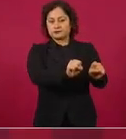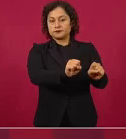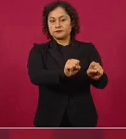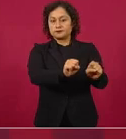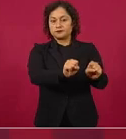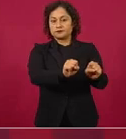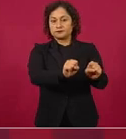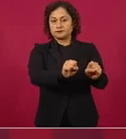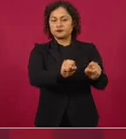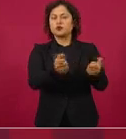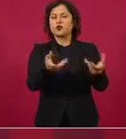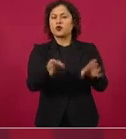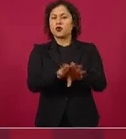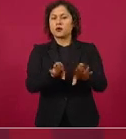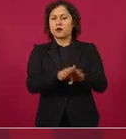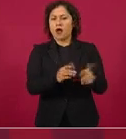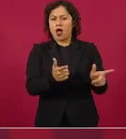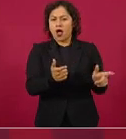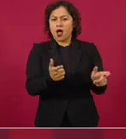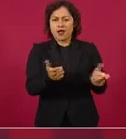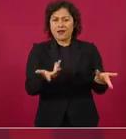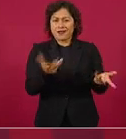sin armas,